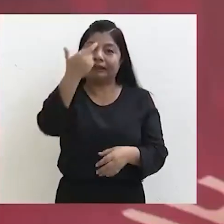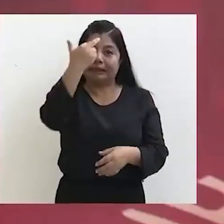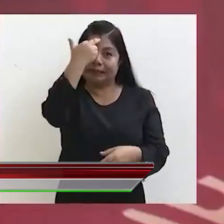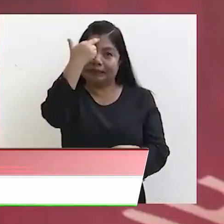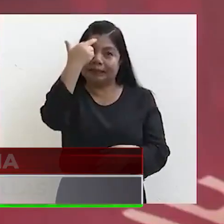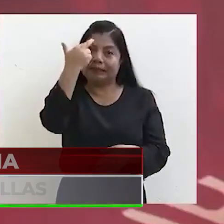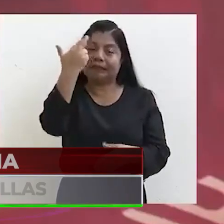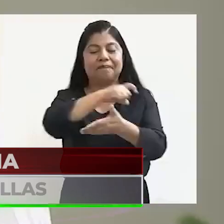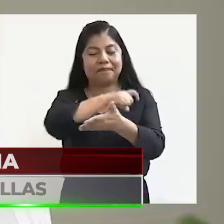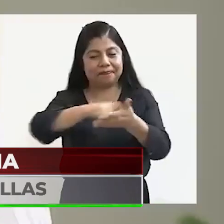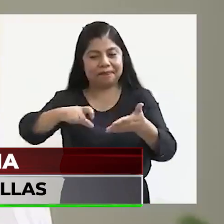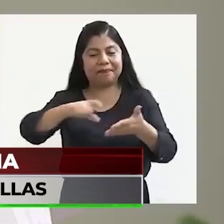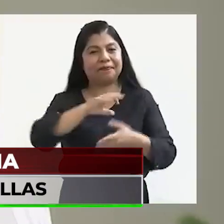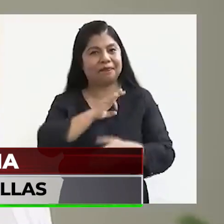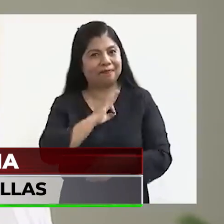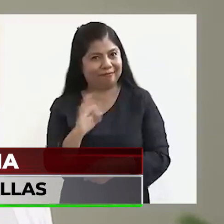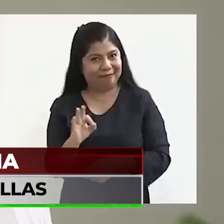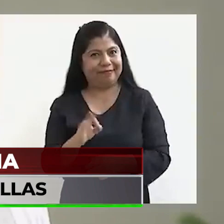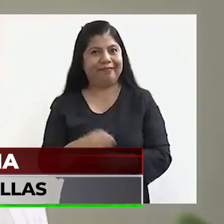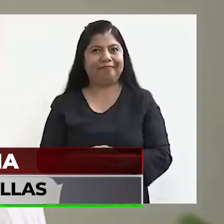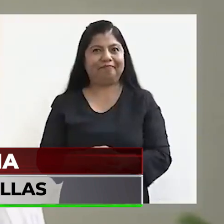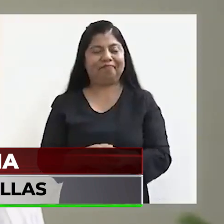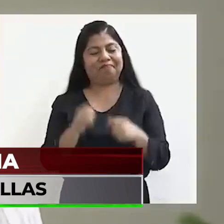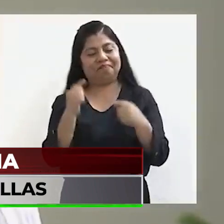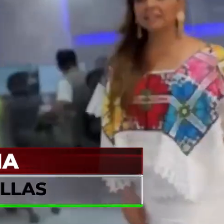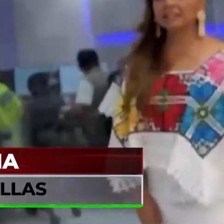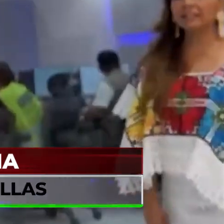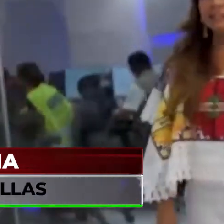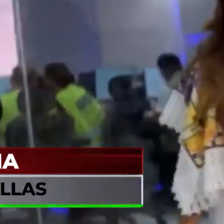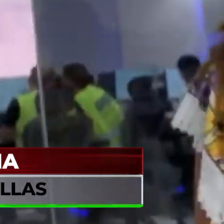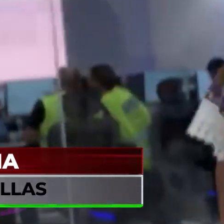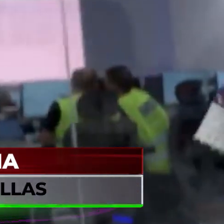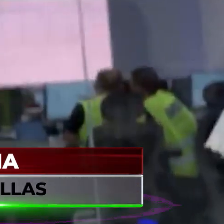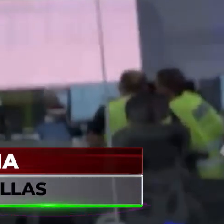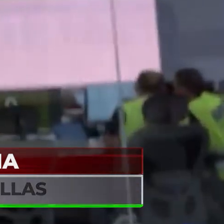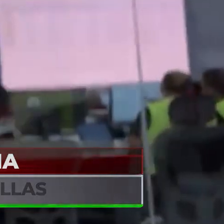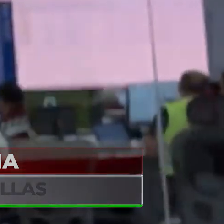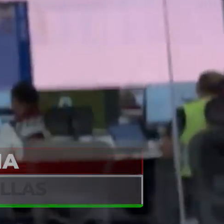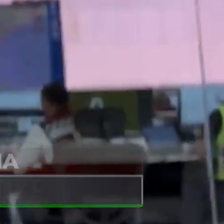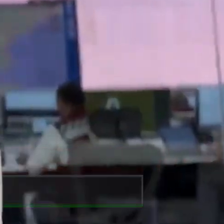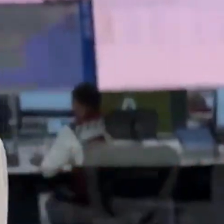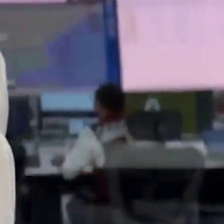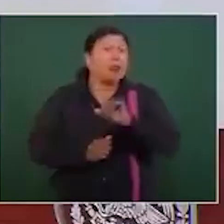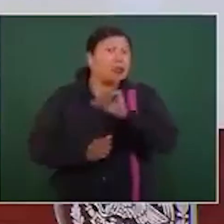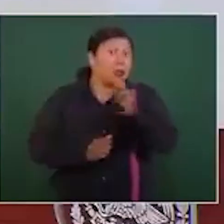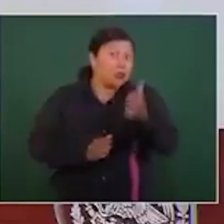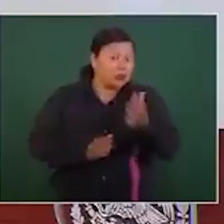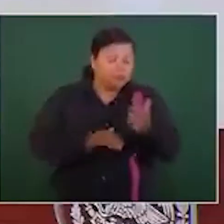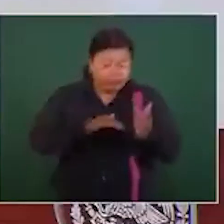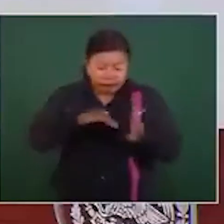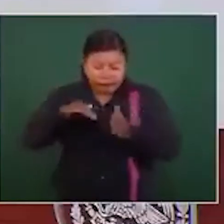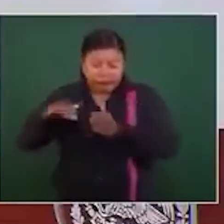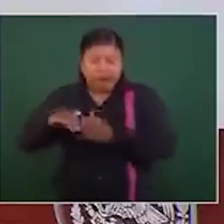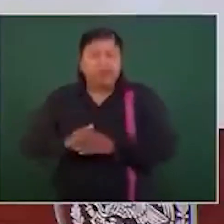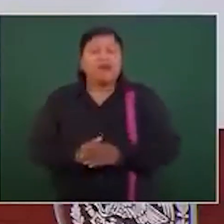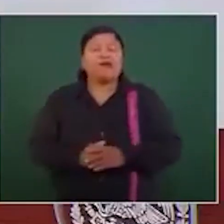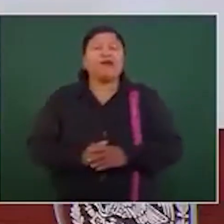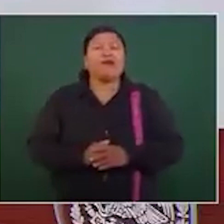El presidente Andrés Manuel López Obrador en su conferencia mañanera dio a conocer que también se retirará porque la salud ya no es la